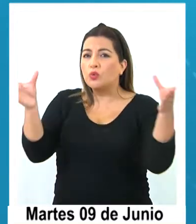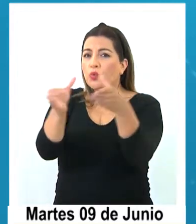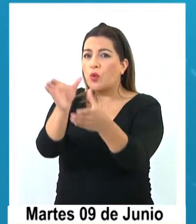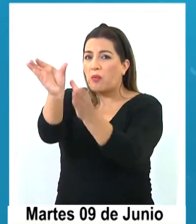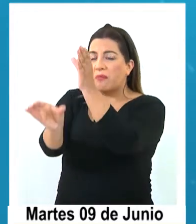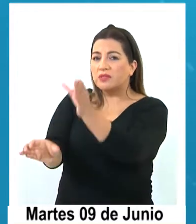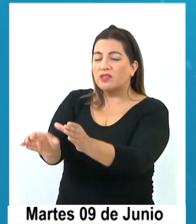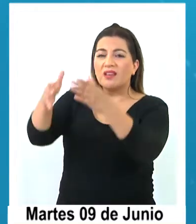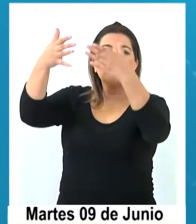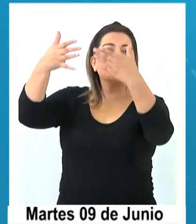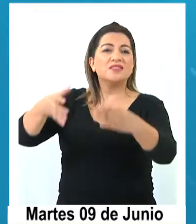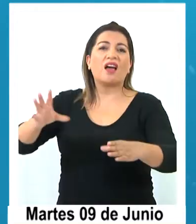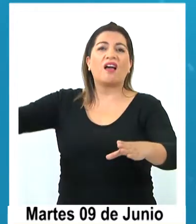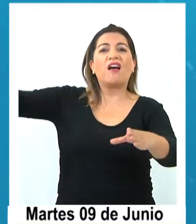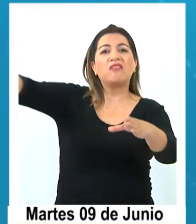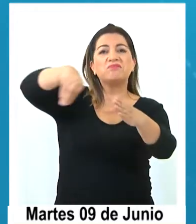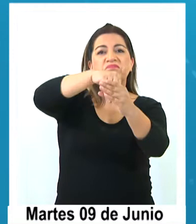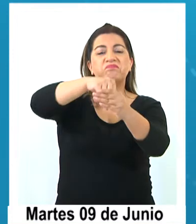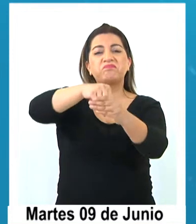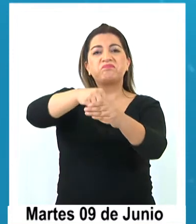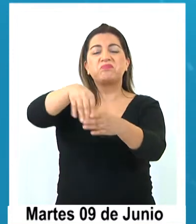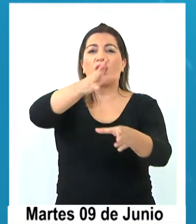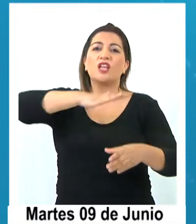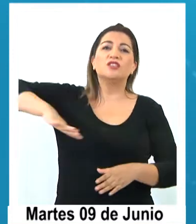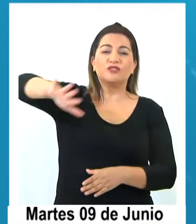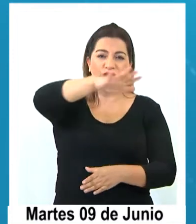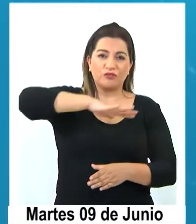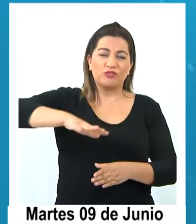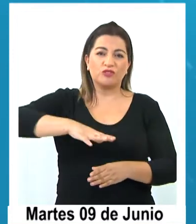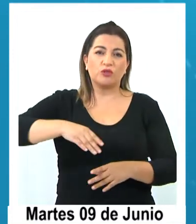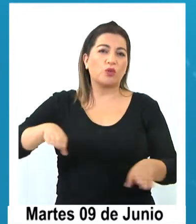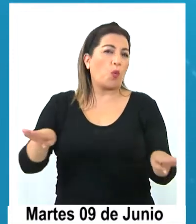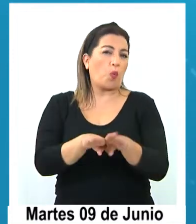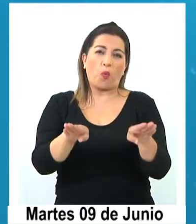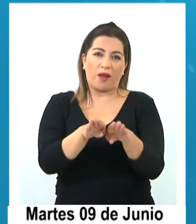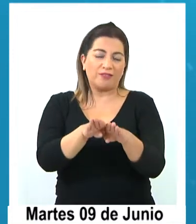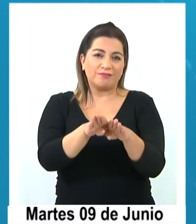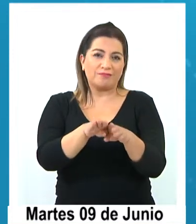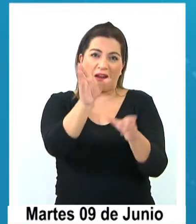sector, que además ya está insertado en nuestra sociedad, son parte de nosotros, ¿no?